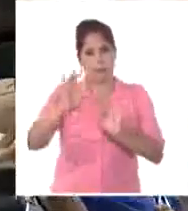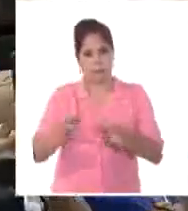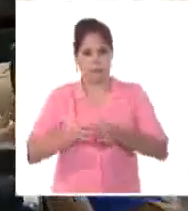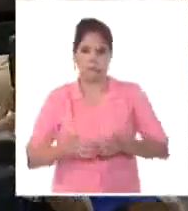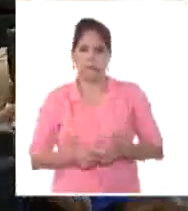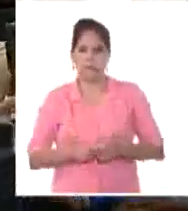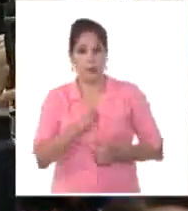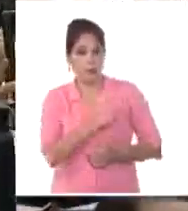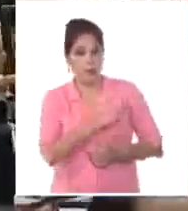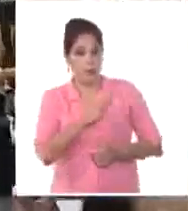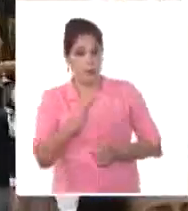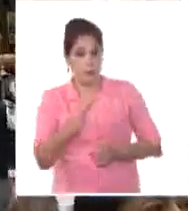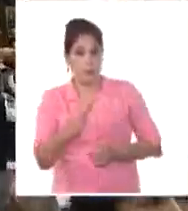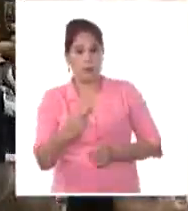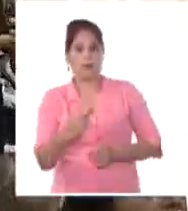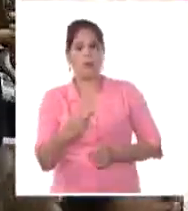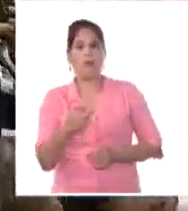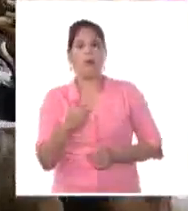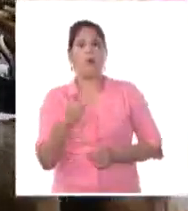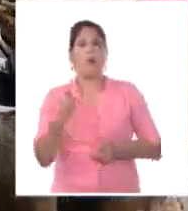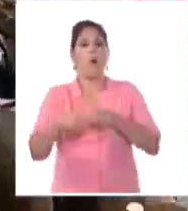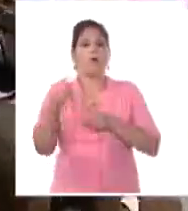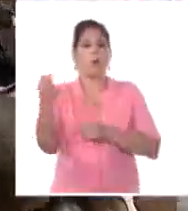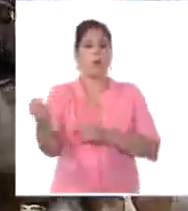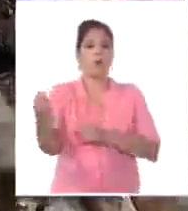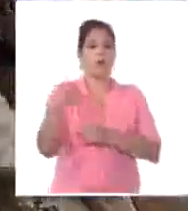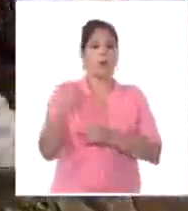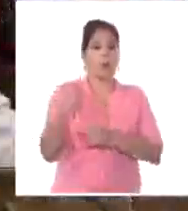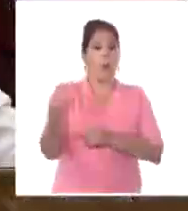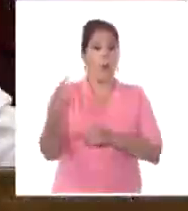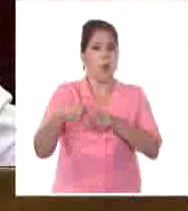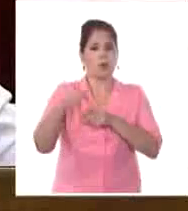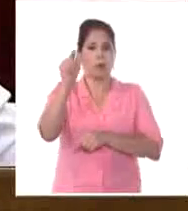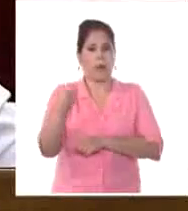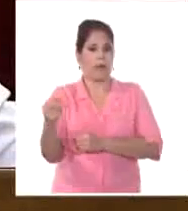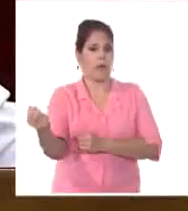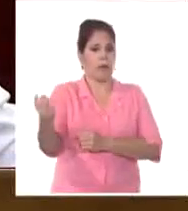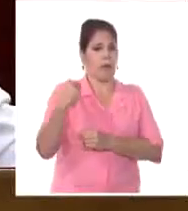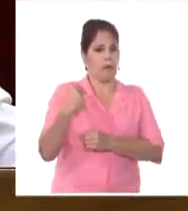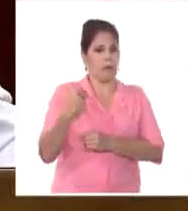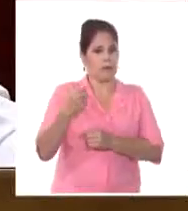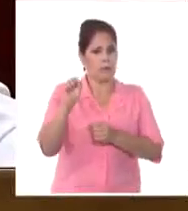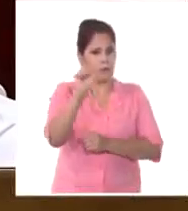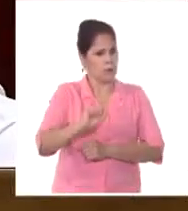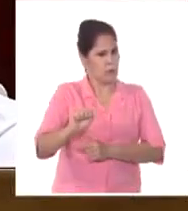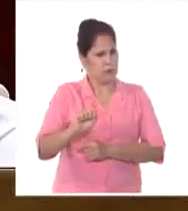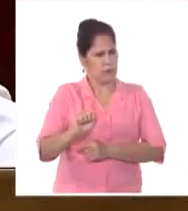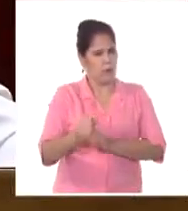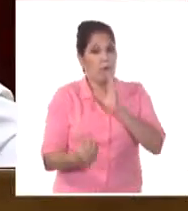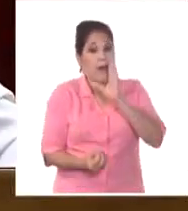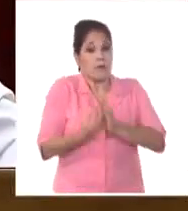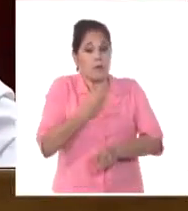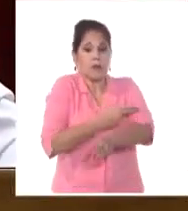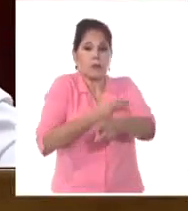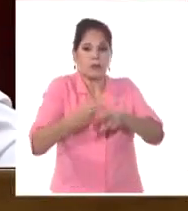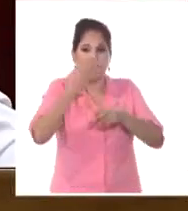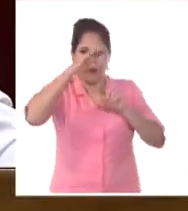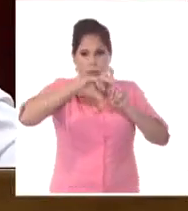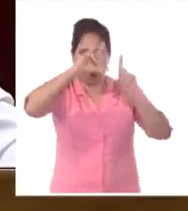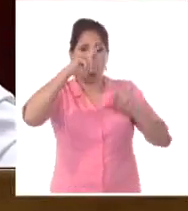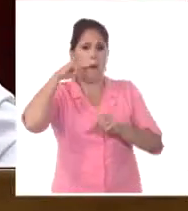La revolución no llegó a Cuba importada. Nació de sus condiciones sociohistóricas concretas y se